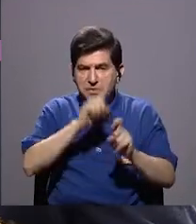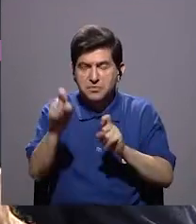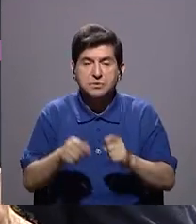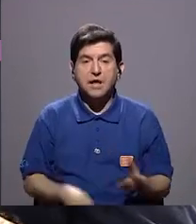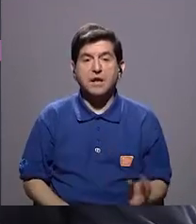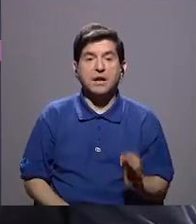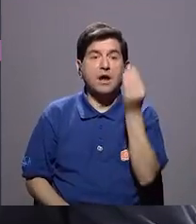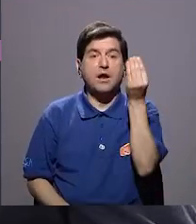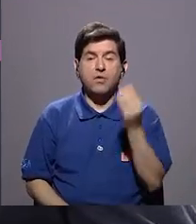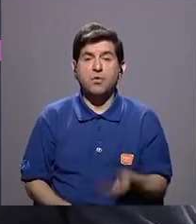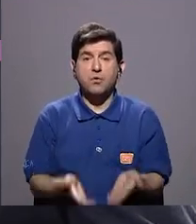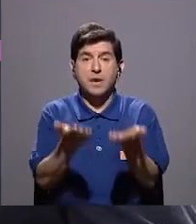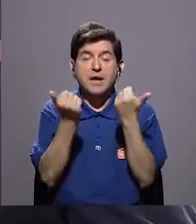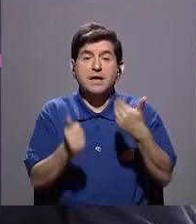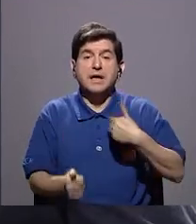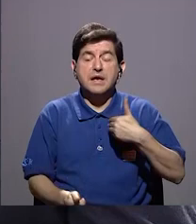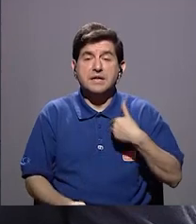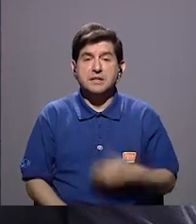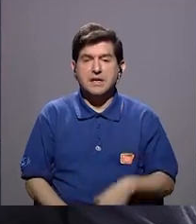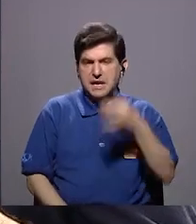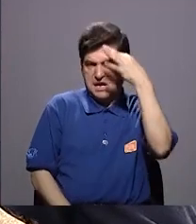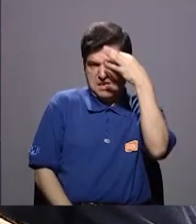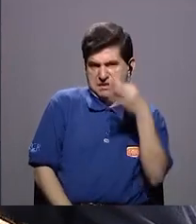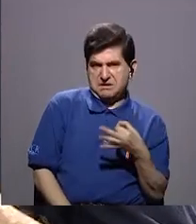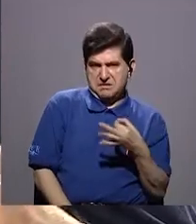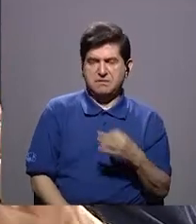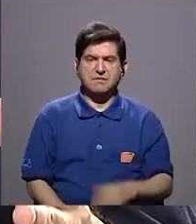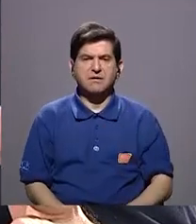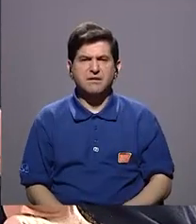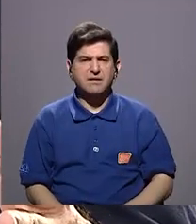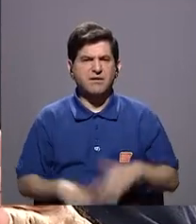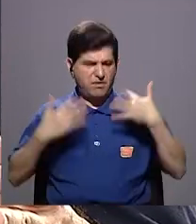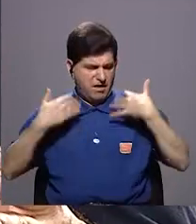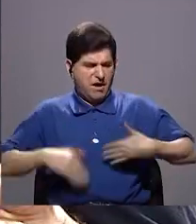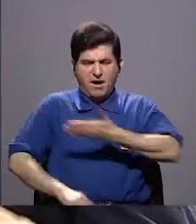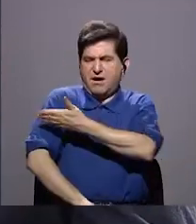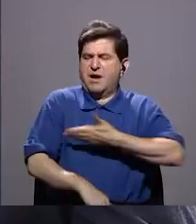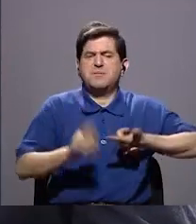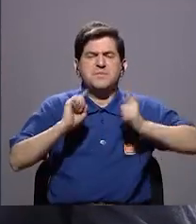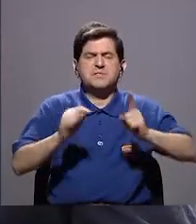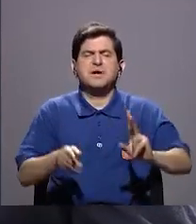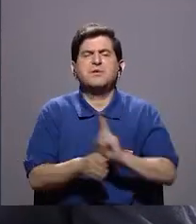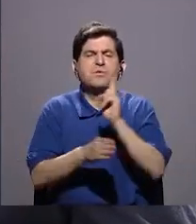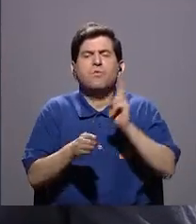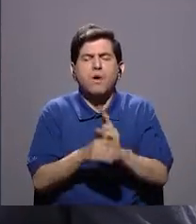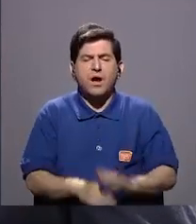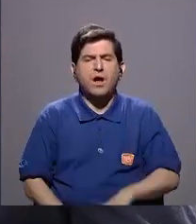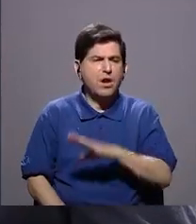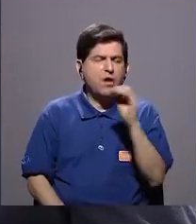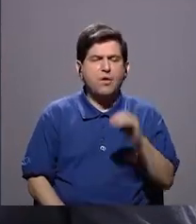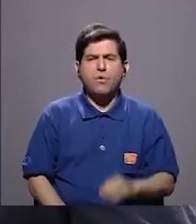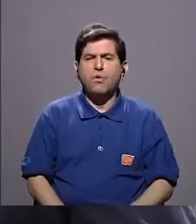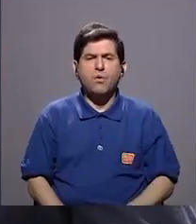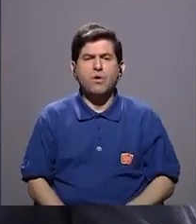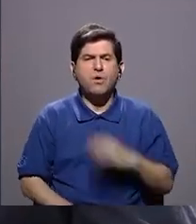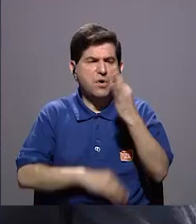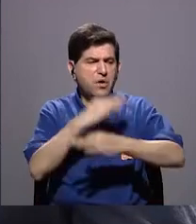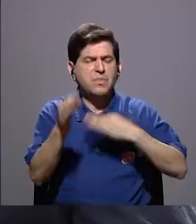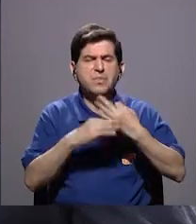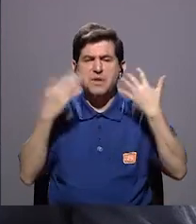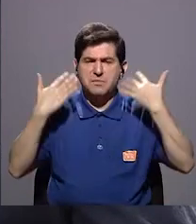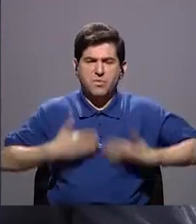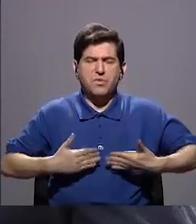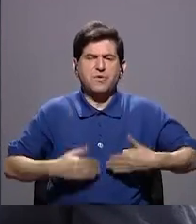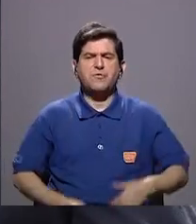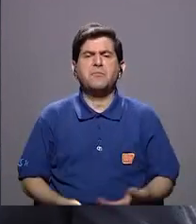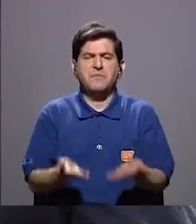adolescente va a querer tener el criterio de qué camisa quiere ponerse, qué camisa quiere utilizar o qué tipo de